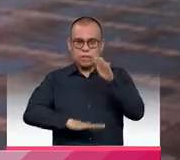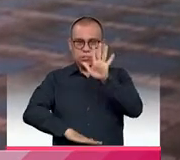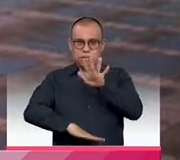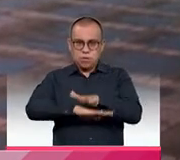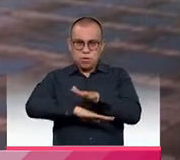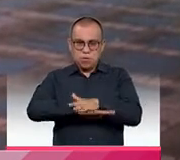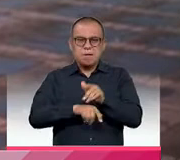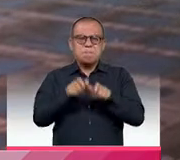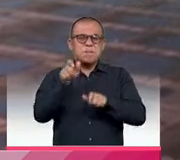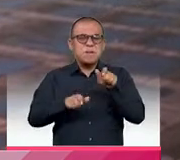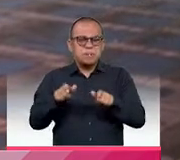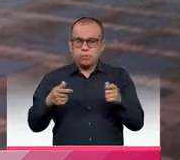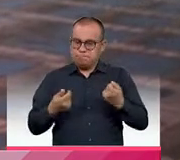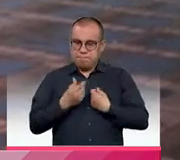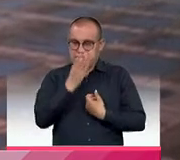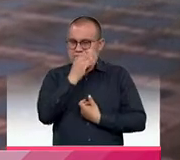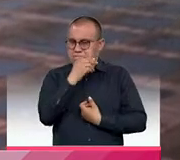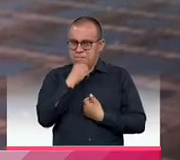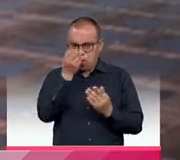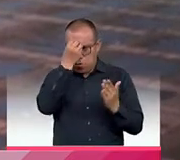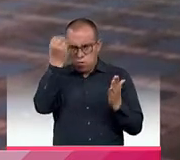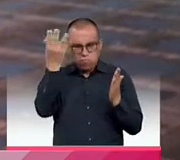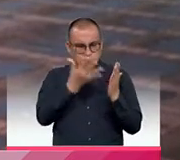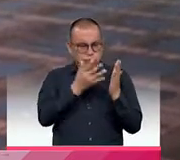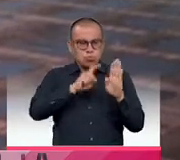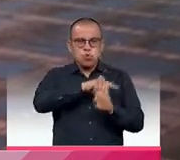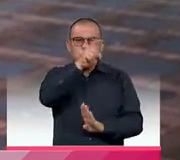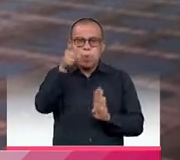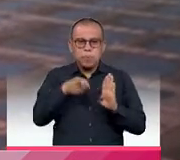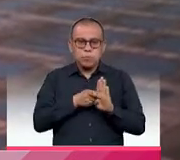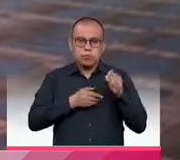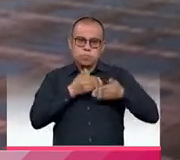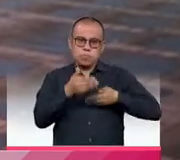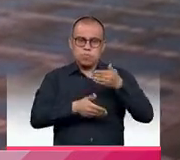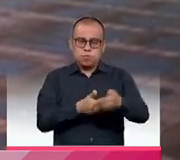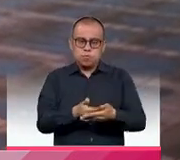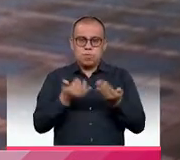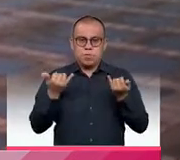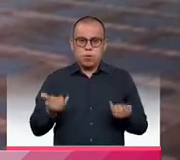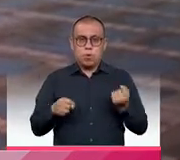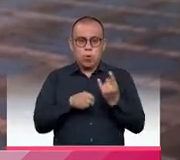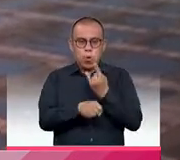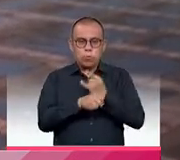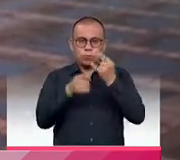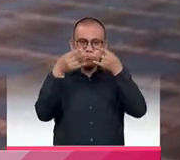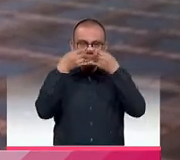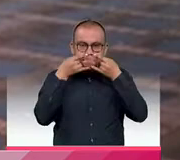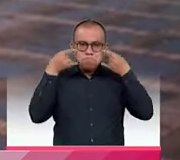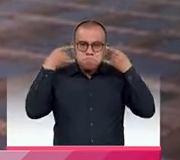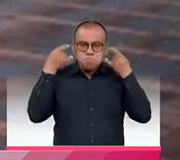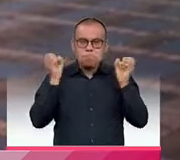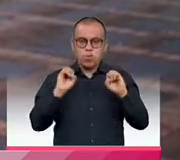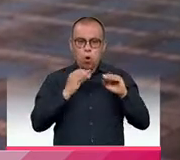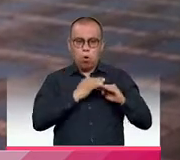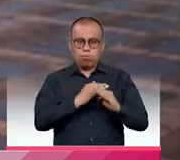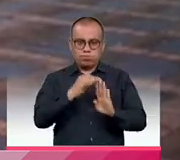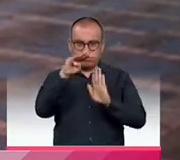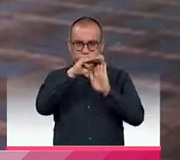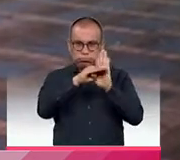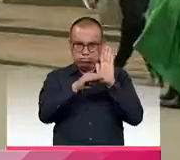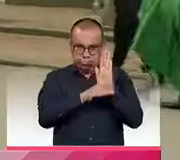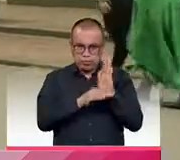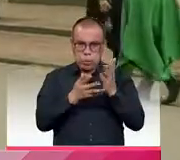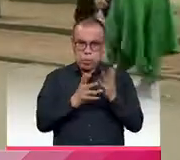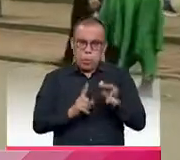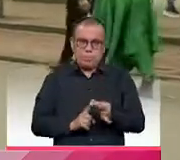a ciudadanos que no cumplieron las medidas de aislamiento y no fueron observantes del uso de tapabocas ni de las restricciones con